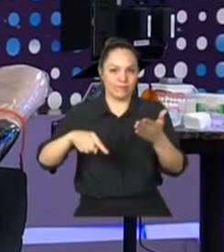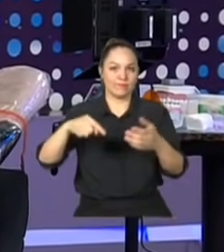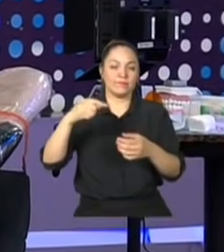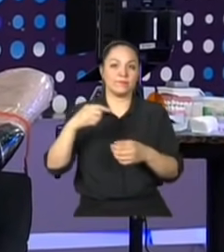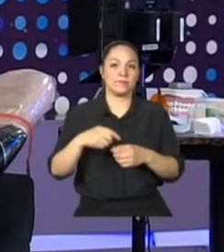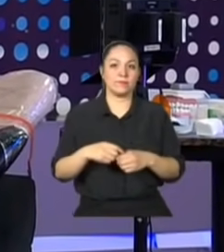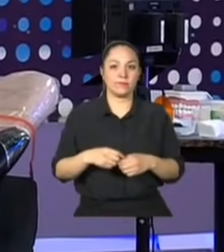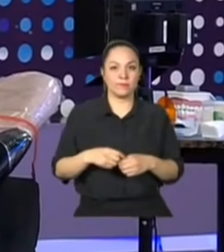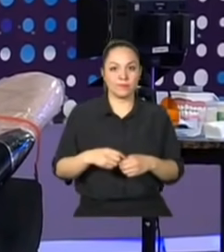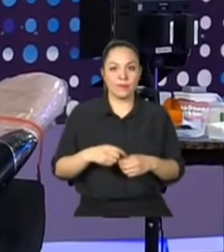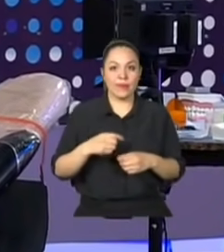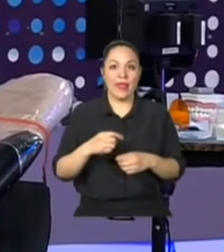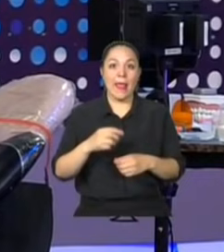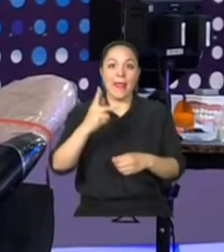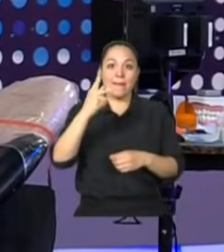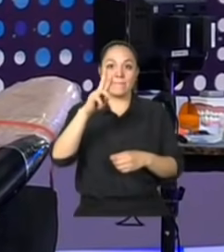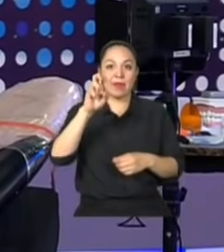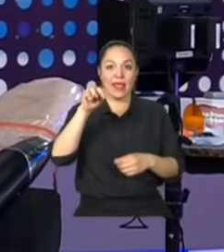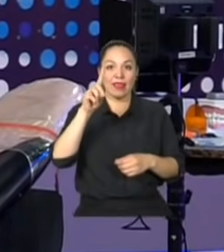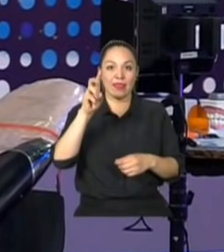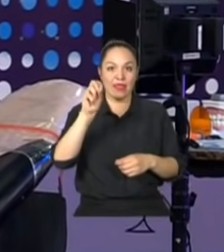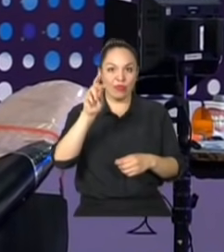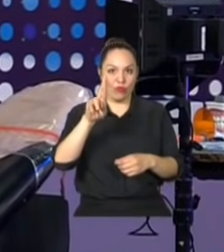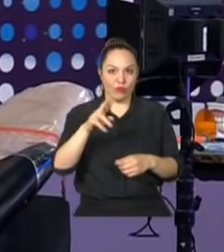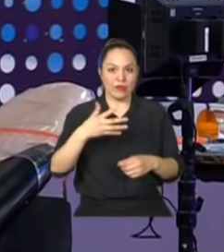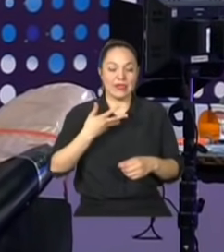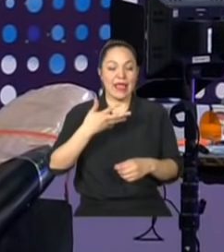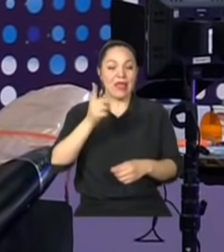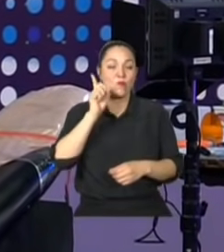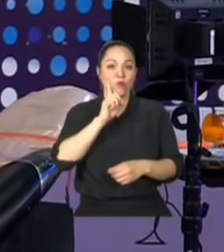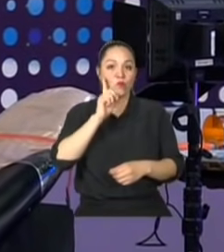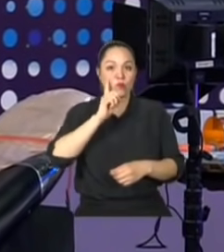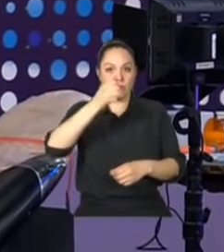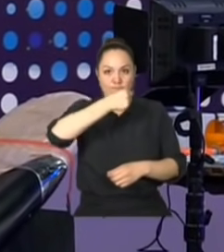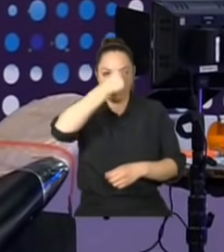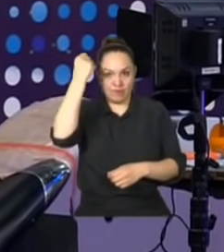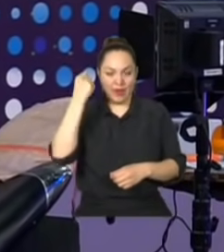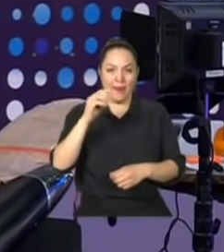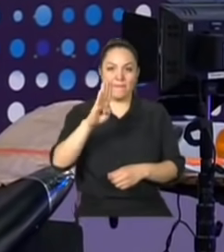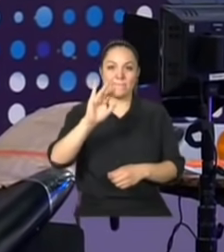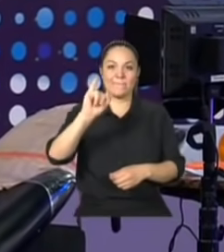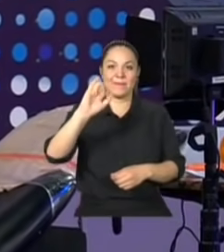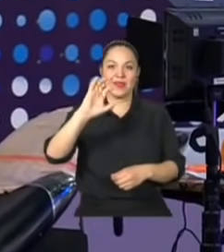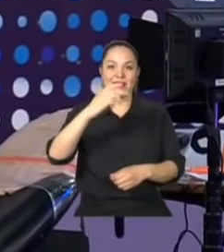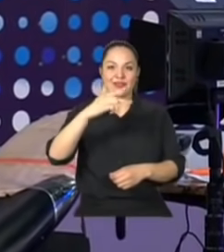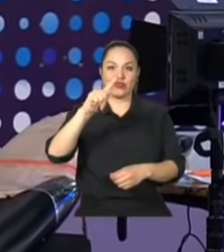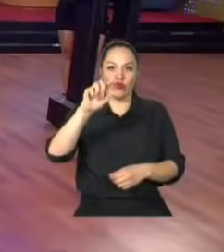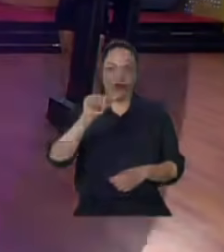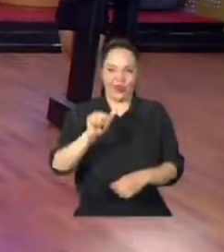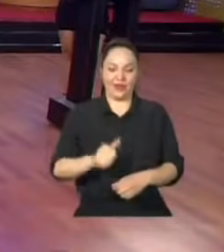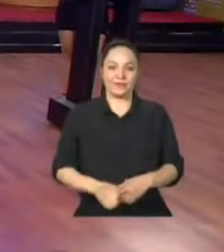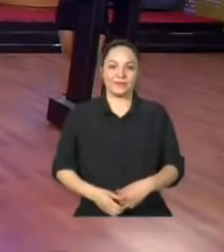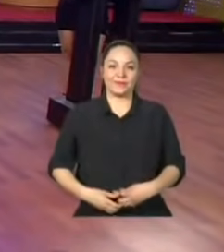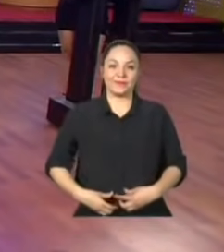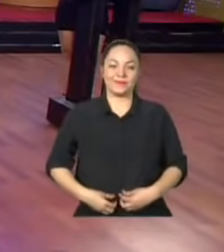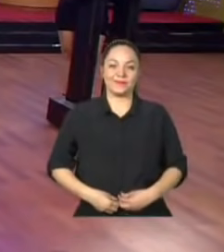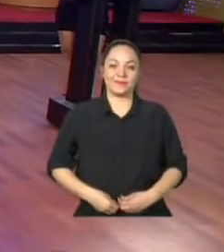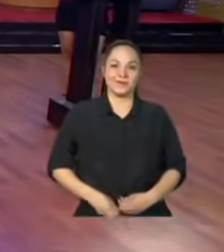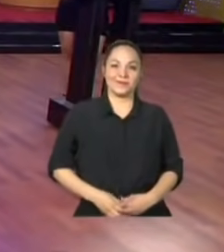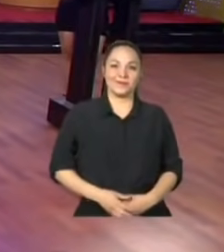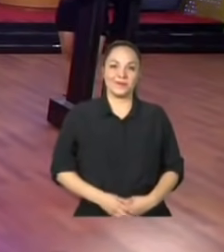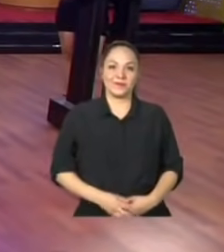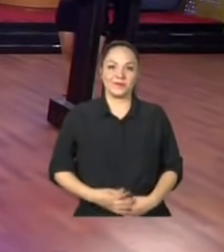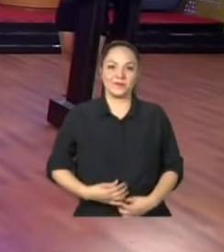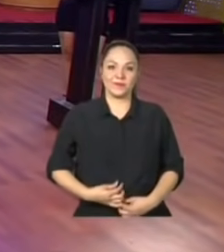partido prendedor. La candidata, la Bichota. Adelante, 30 segundos.